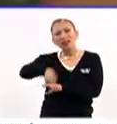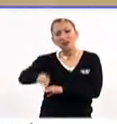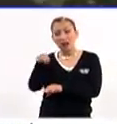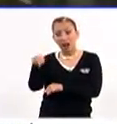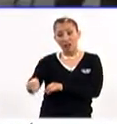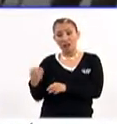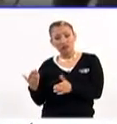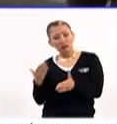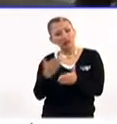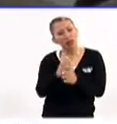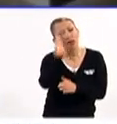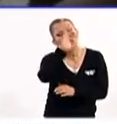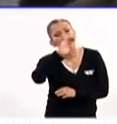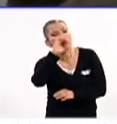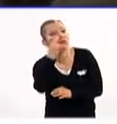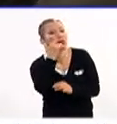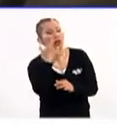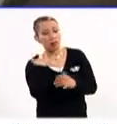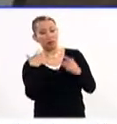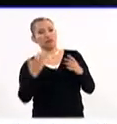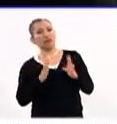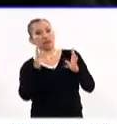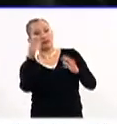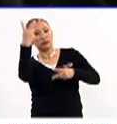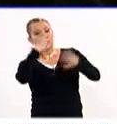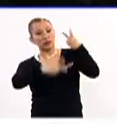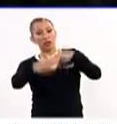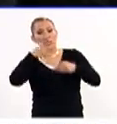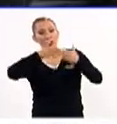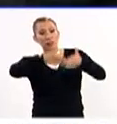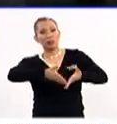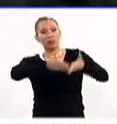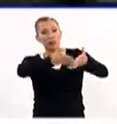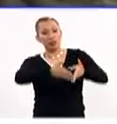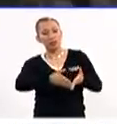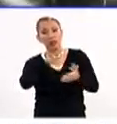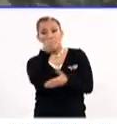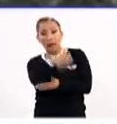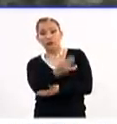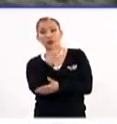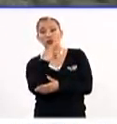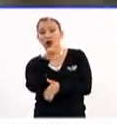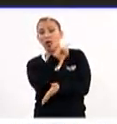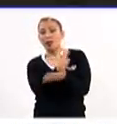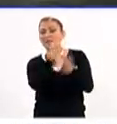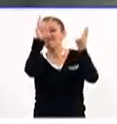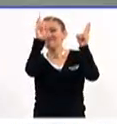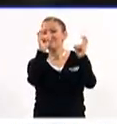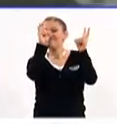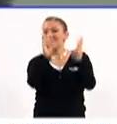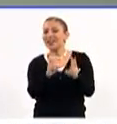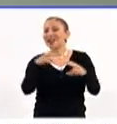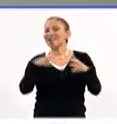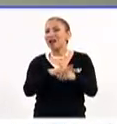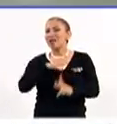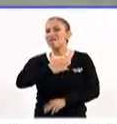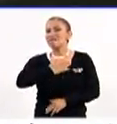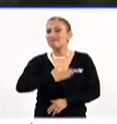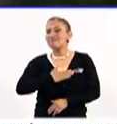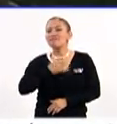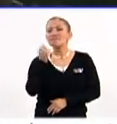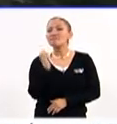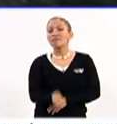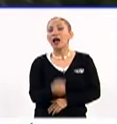cuando ellos se acercaban curiosos y sorprendidos por quienes llegaron del mar? Para esto se aplicó la ley conocida como de guerra justa,